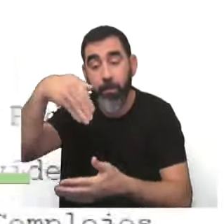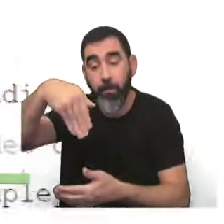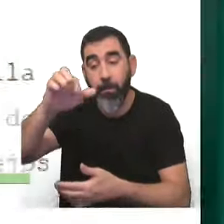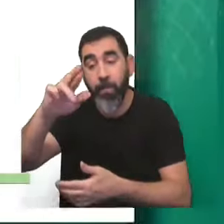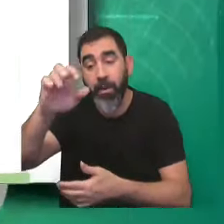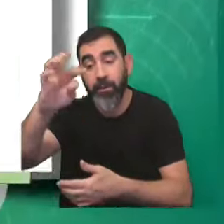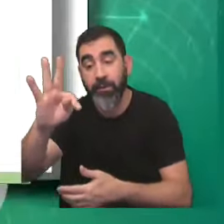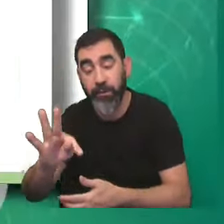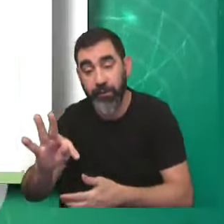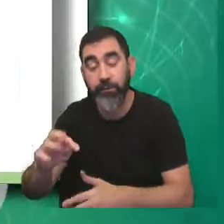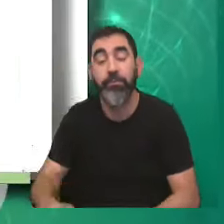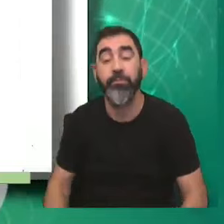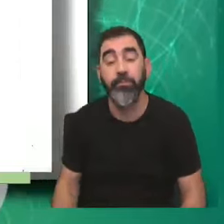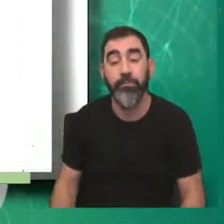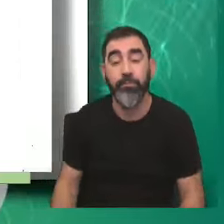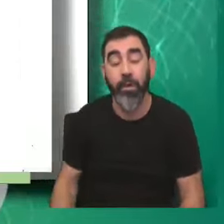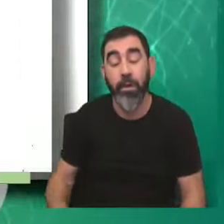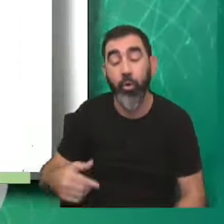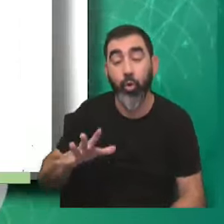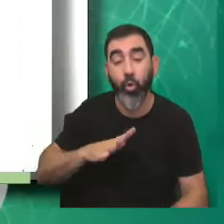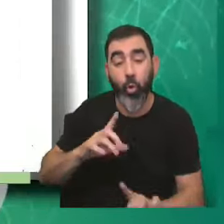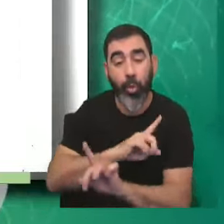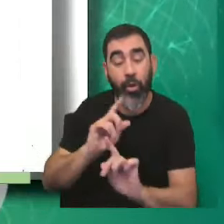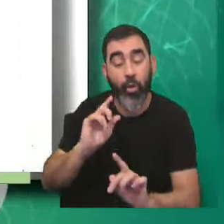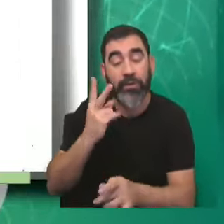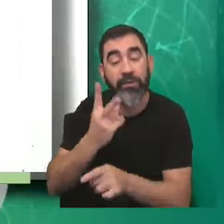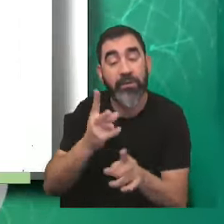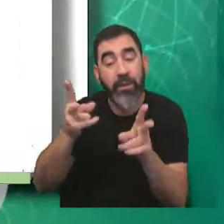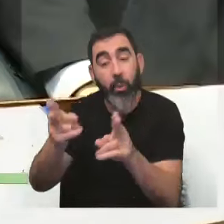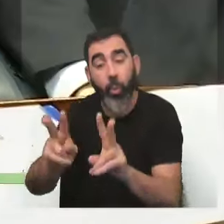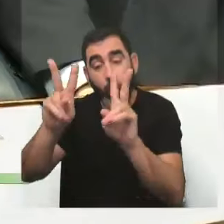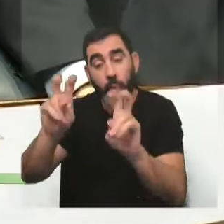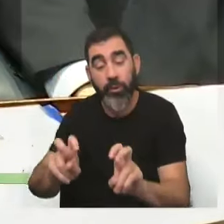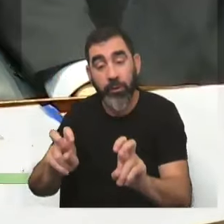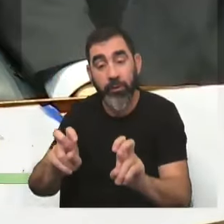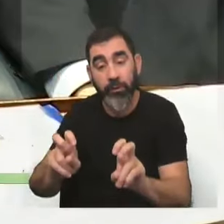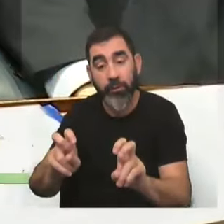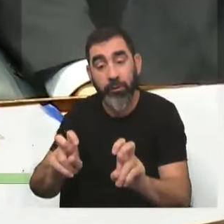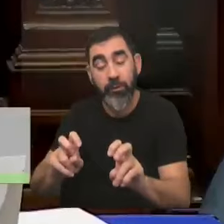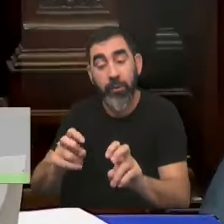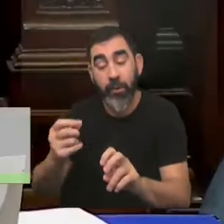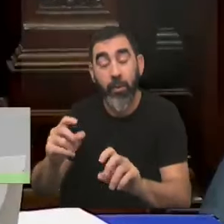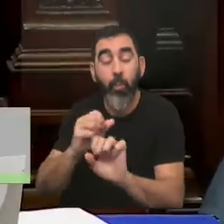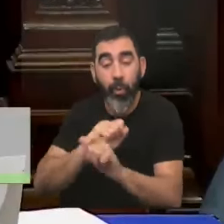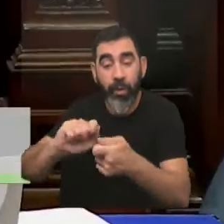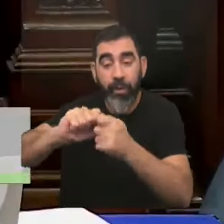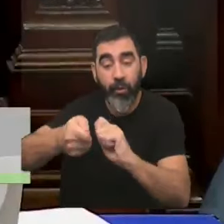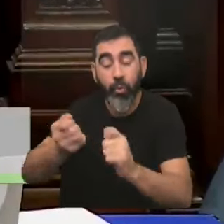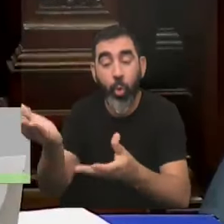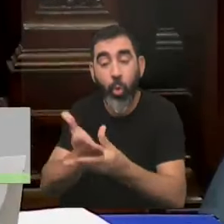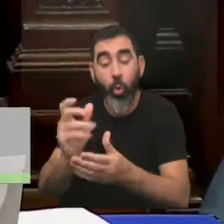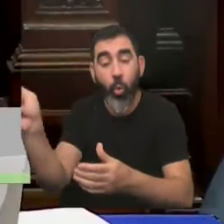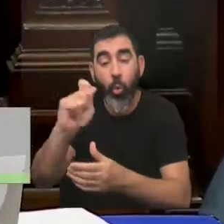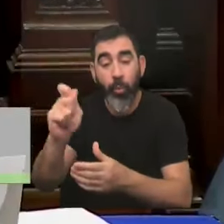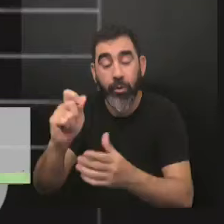la entrega del pasaporte Machado aún no se expidió sobre la segunda parte de la causa que involucra una eventual destrucción de documentos